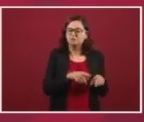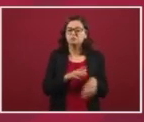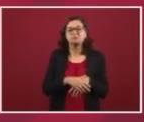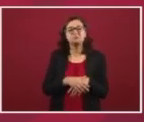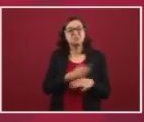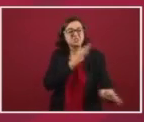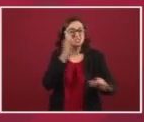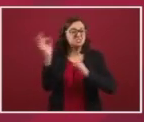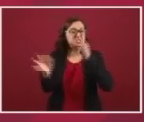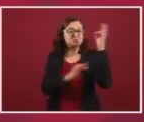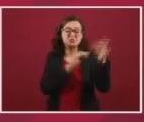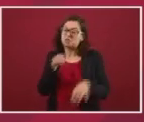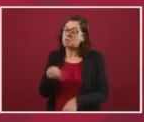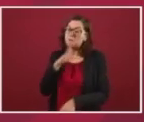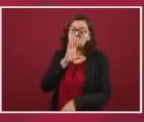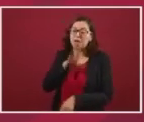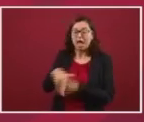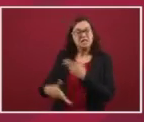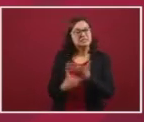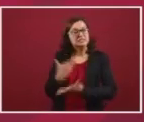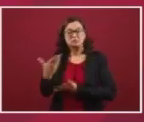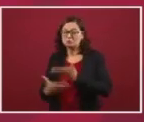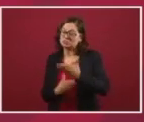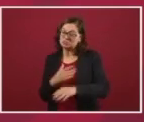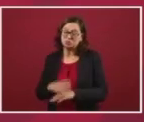el servicio.